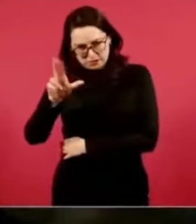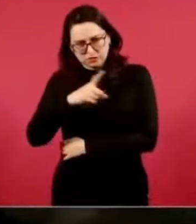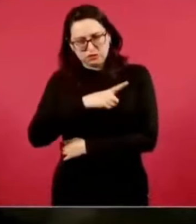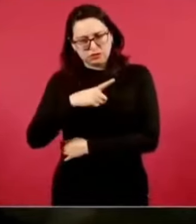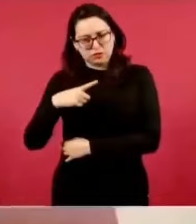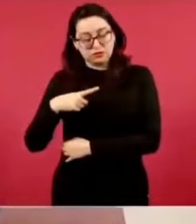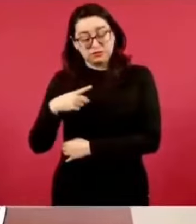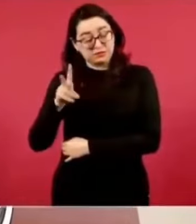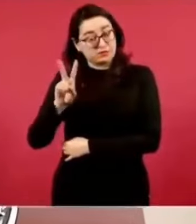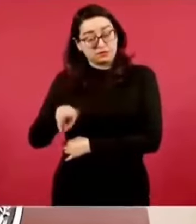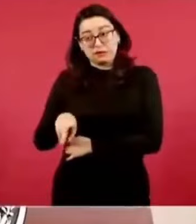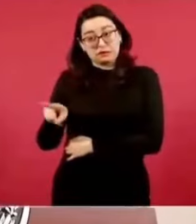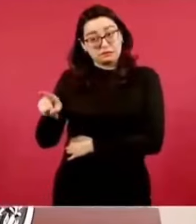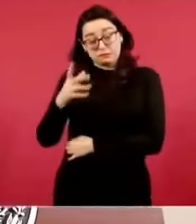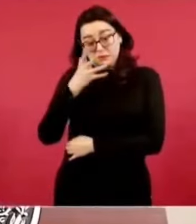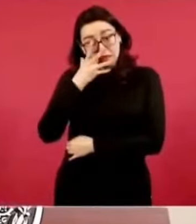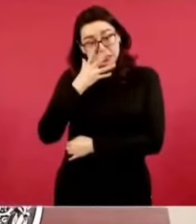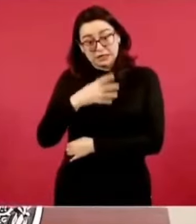vergonzoso.